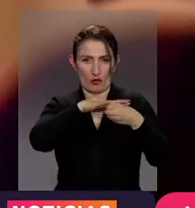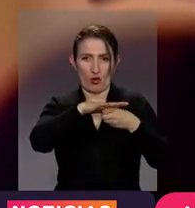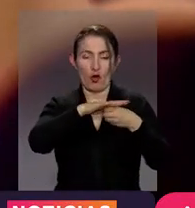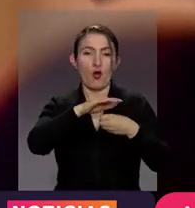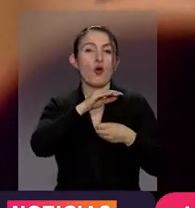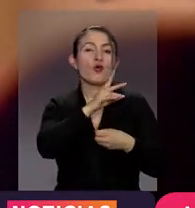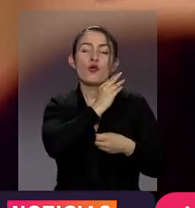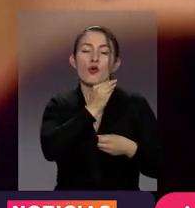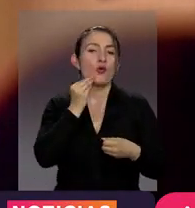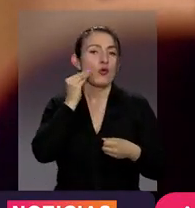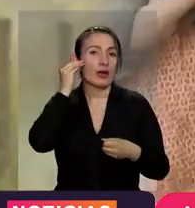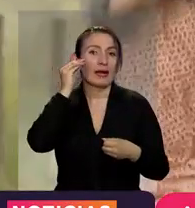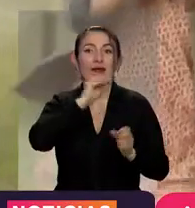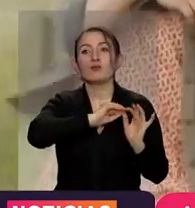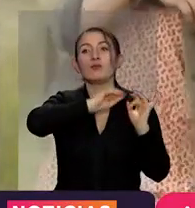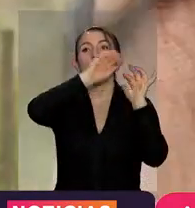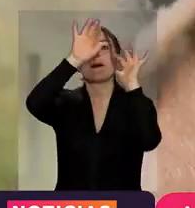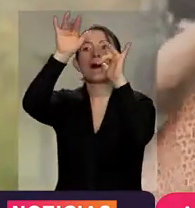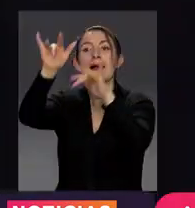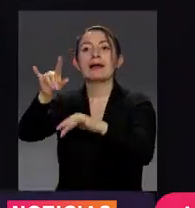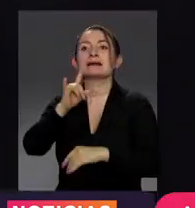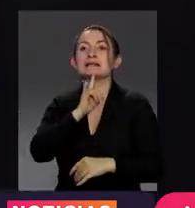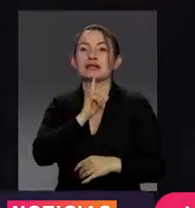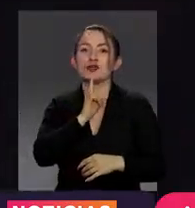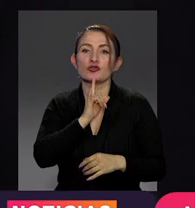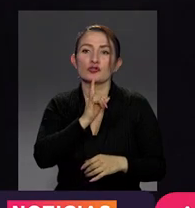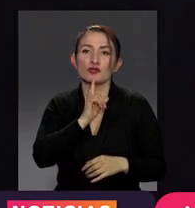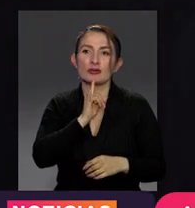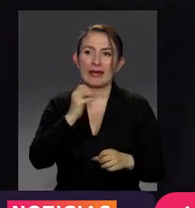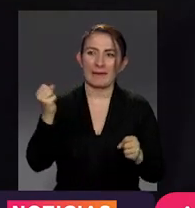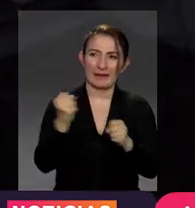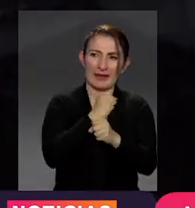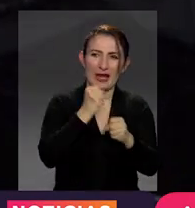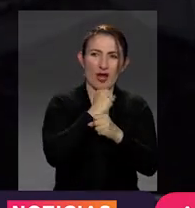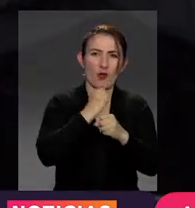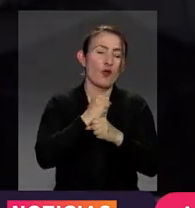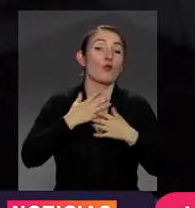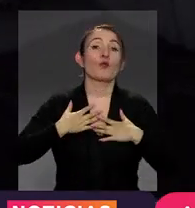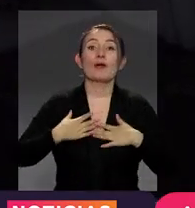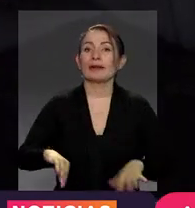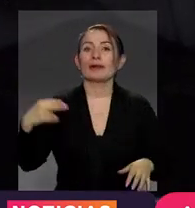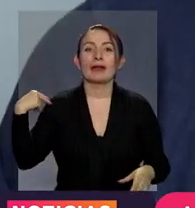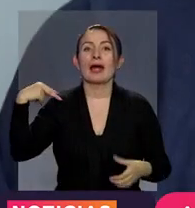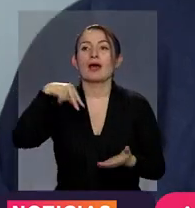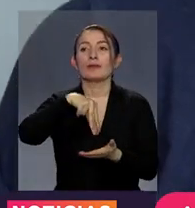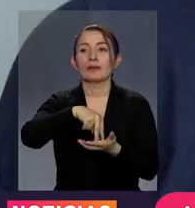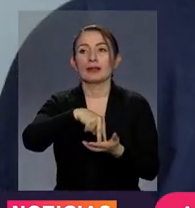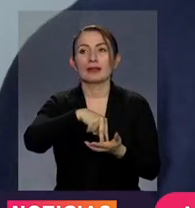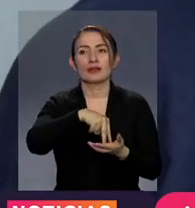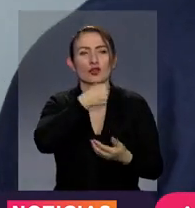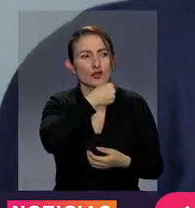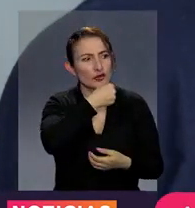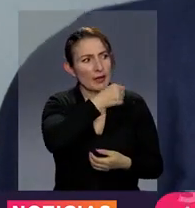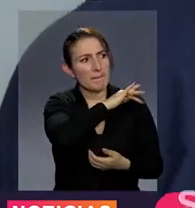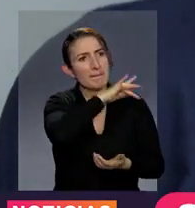hangares de rodaje en eeuu para ocupar el trabajo más deseado para cualquier actor cuando